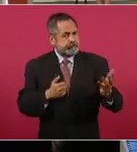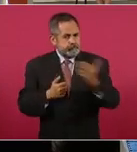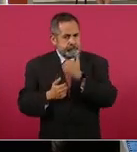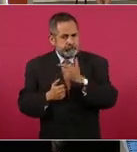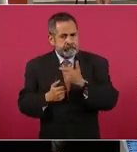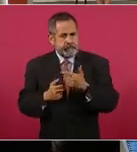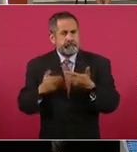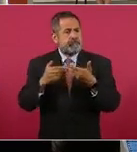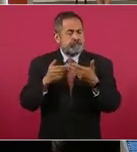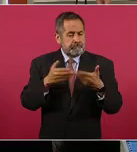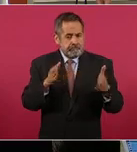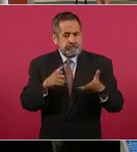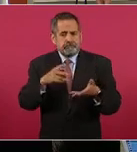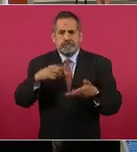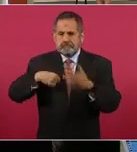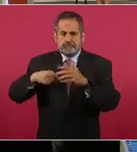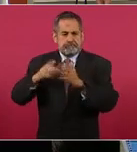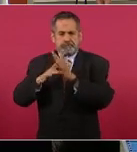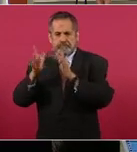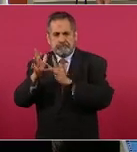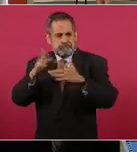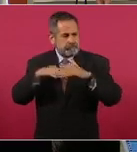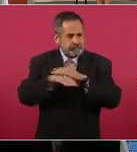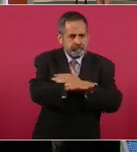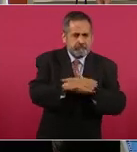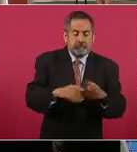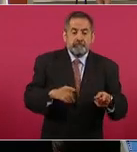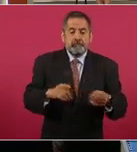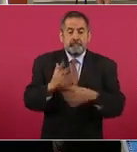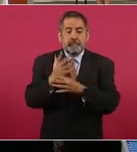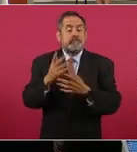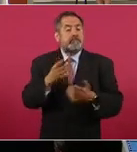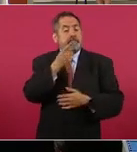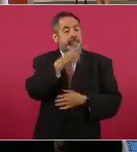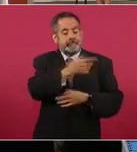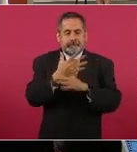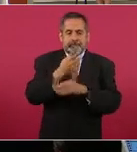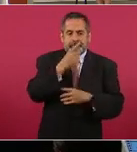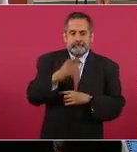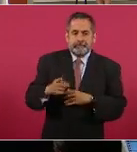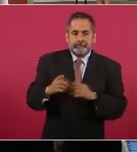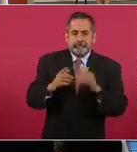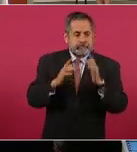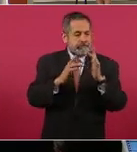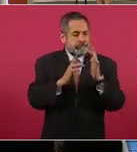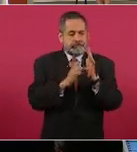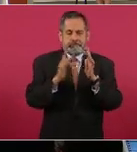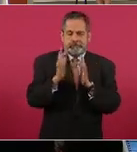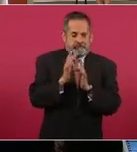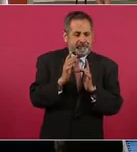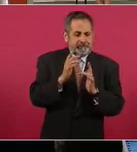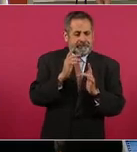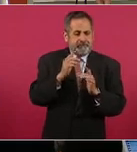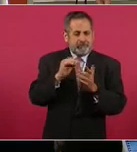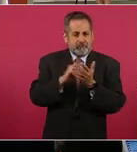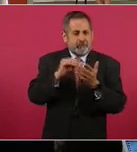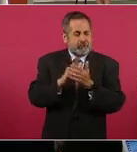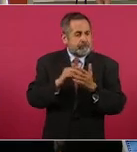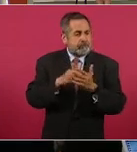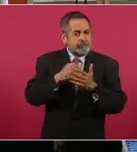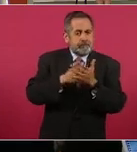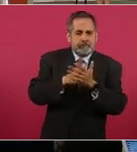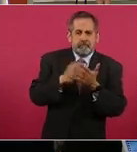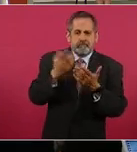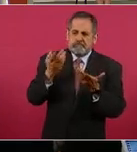me abre, entraré, dice yo. Él dijo, Jesús sigue golpeando, pero para que lo dejemos salir, porque lo